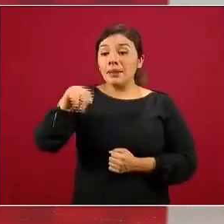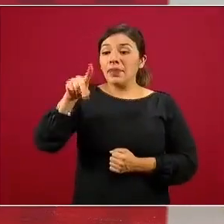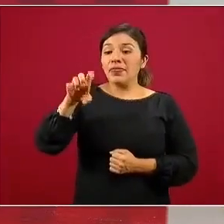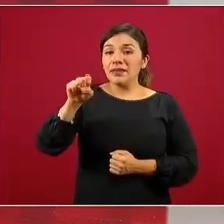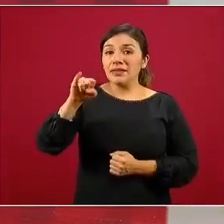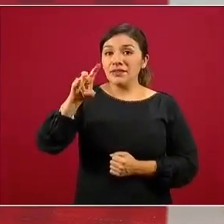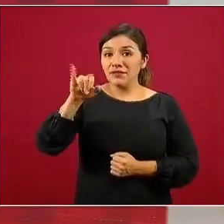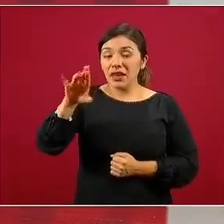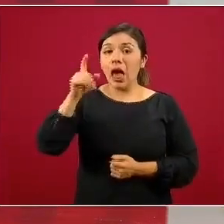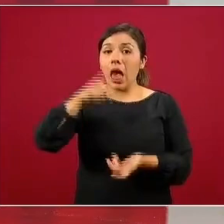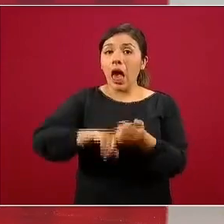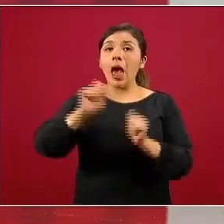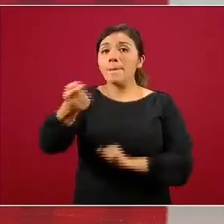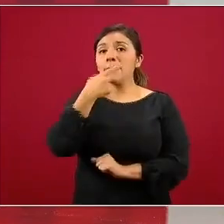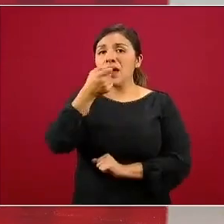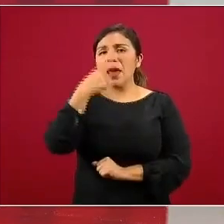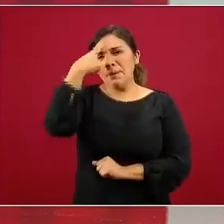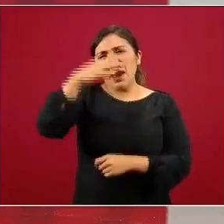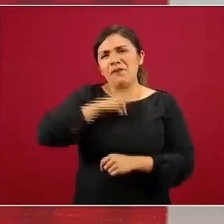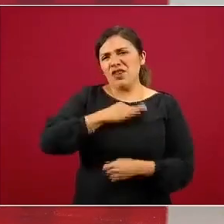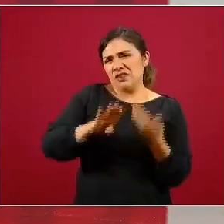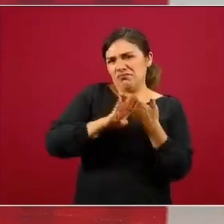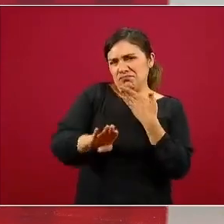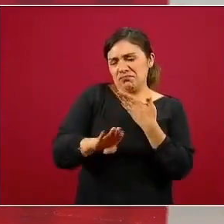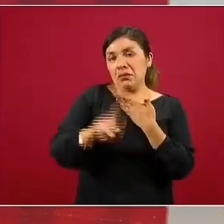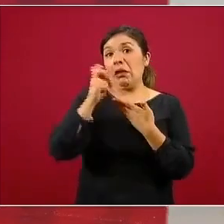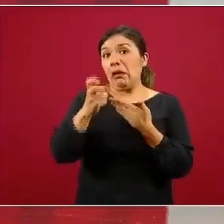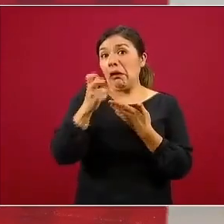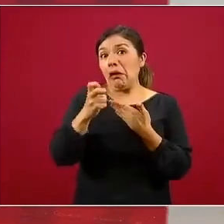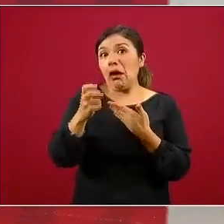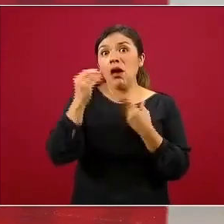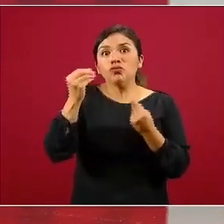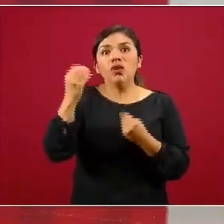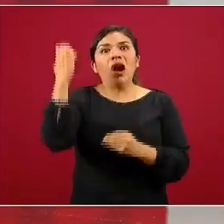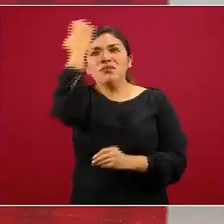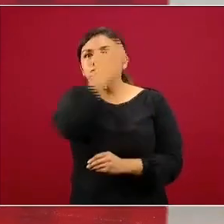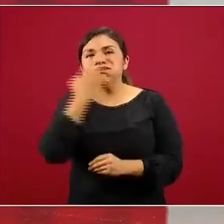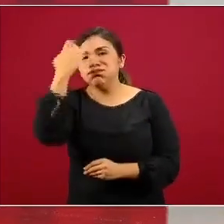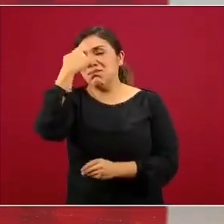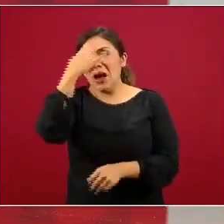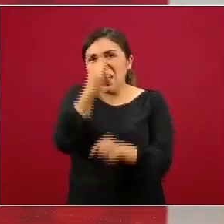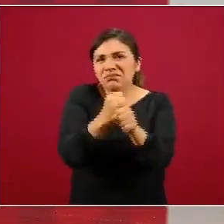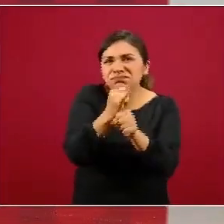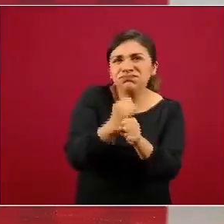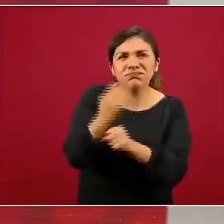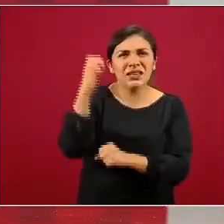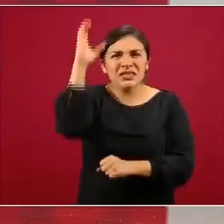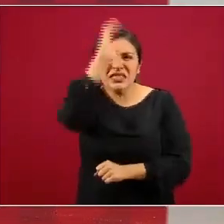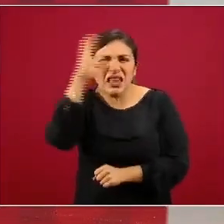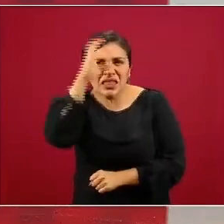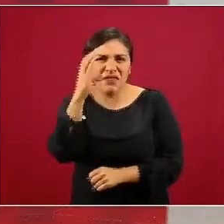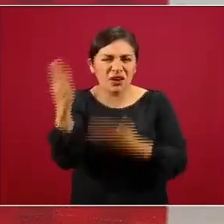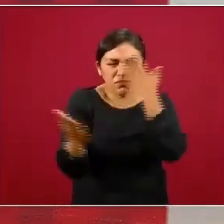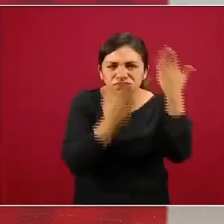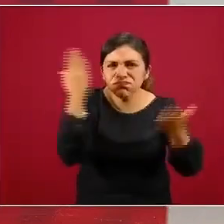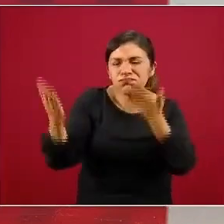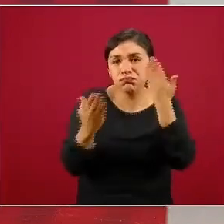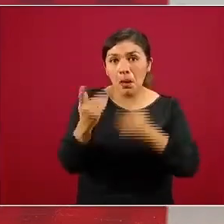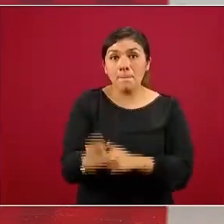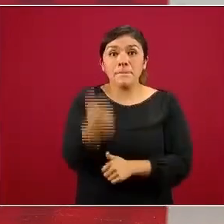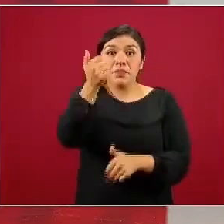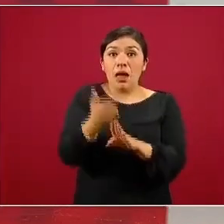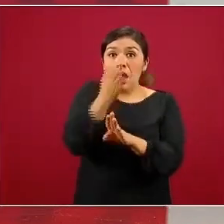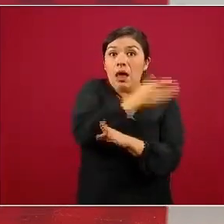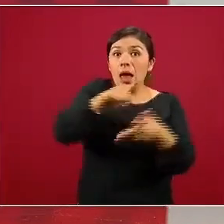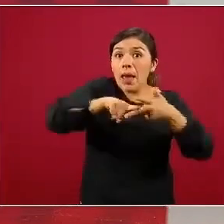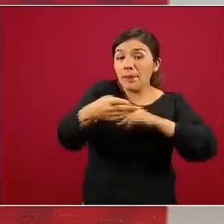Remdesivir es un medicamento antiviral que fue motivo de ensayos clínicos, de estudios de investigación clínica al principio de